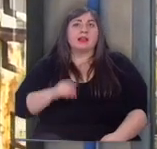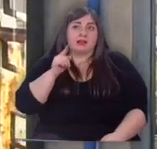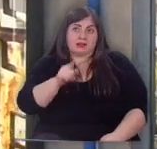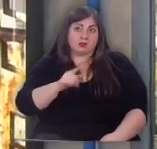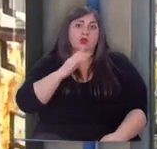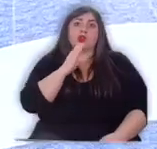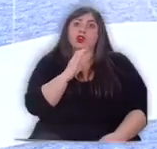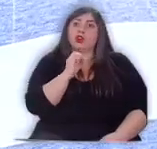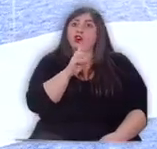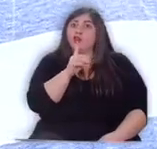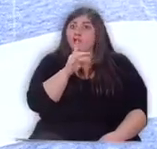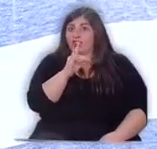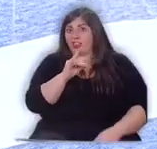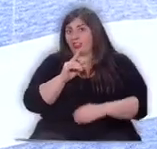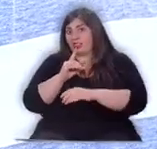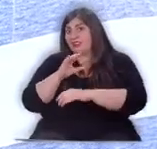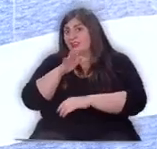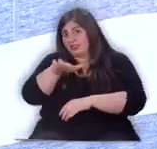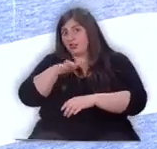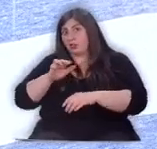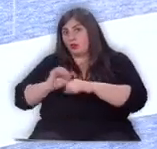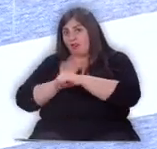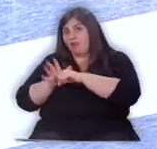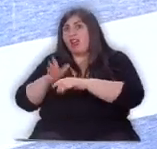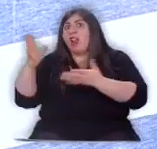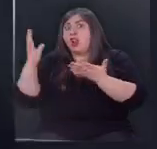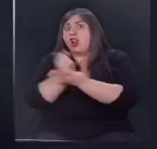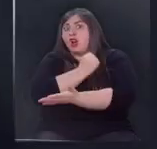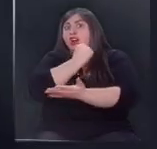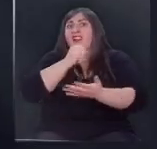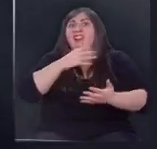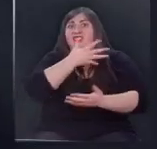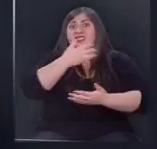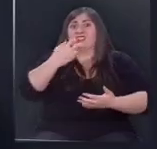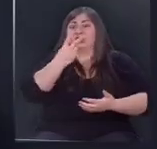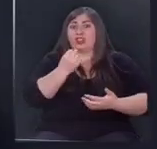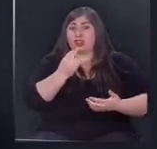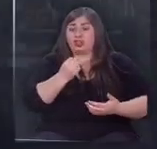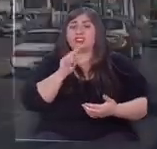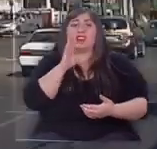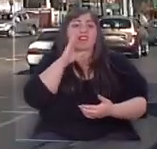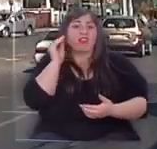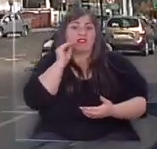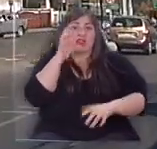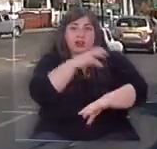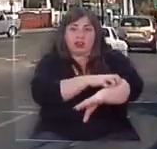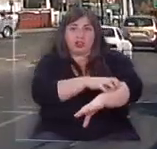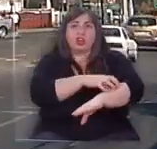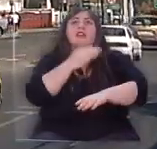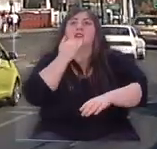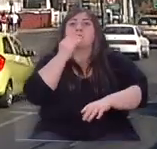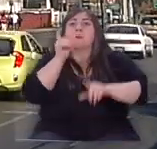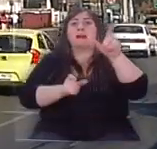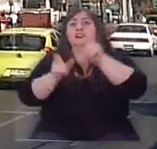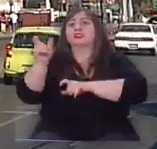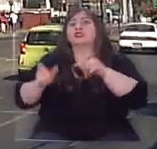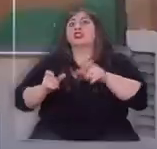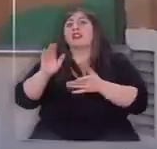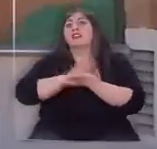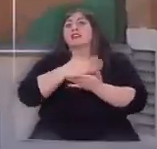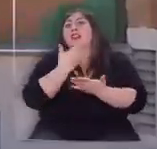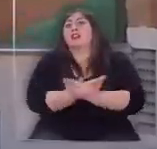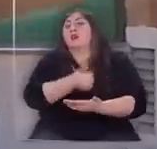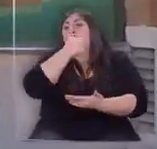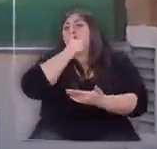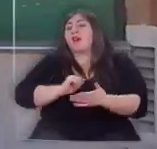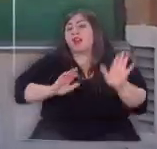de COVID-19 en la región del Biobío alcanzan los 512, entre ellos personal de salud de una clínica privada que cuidaban a